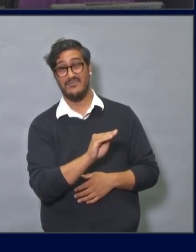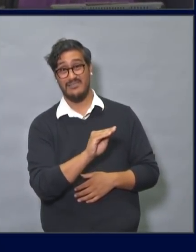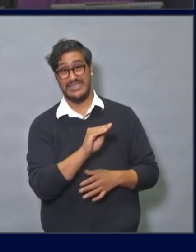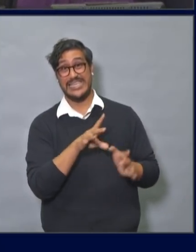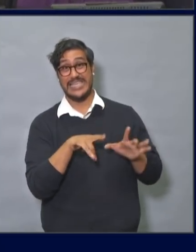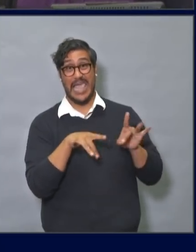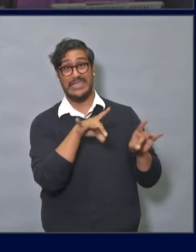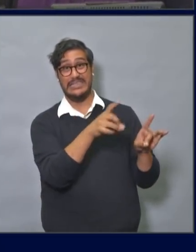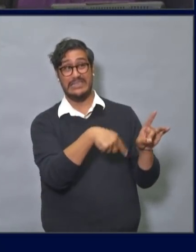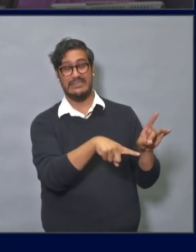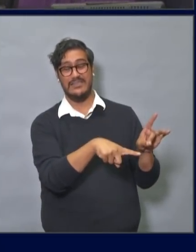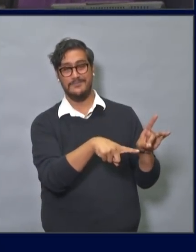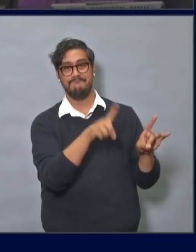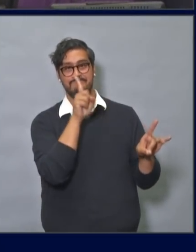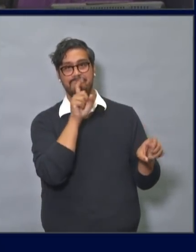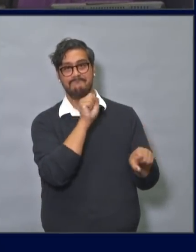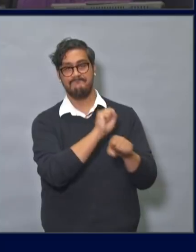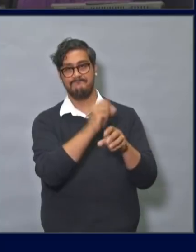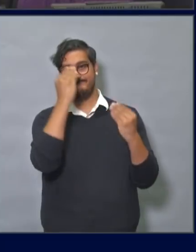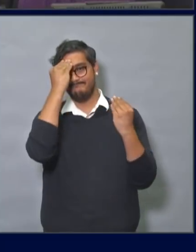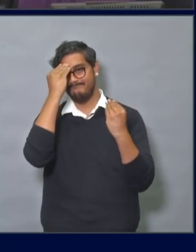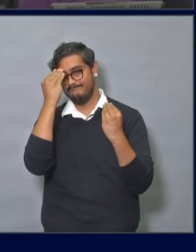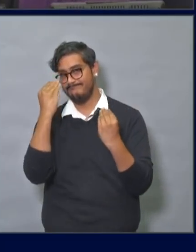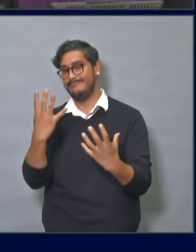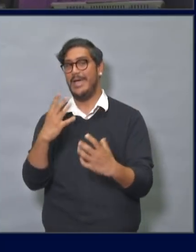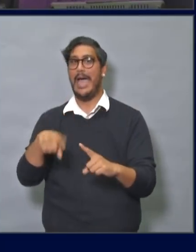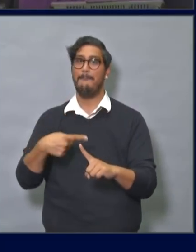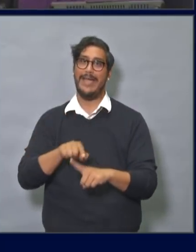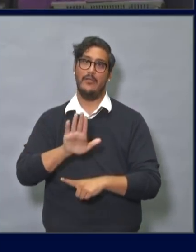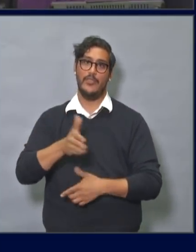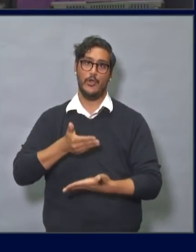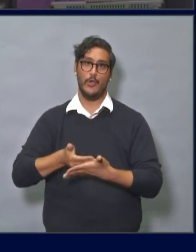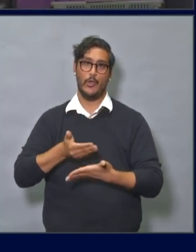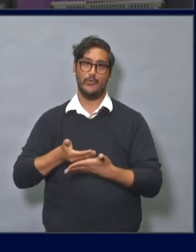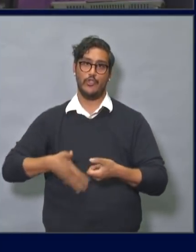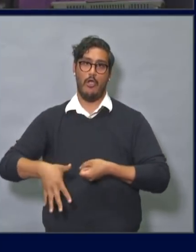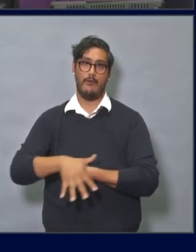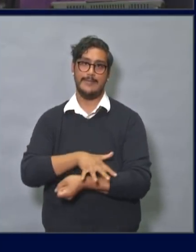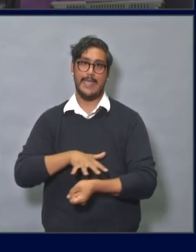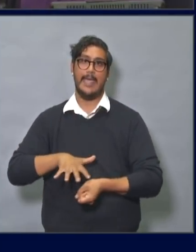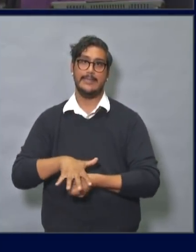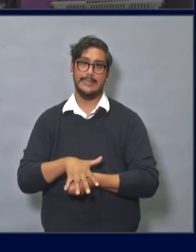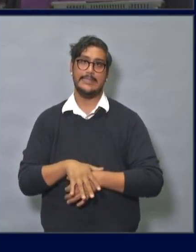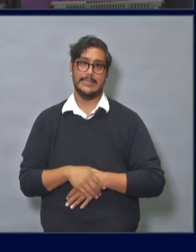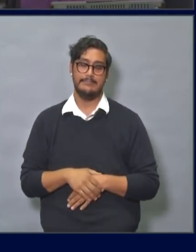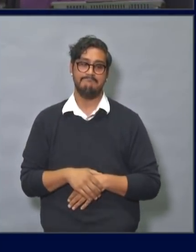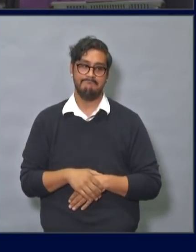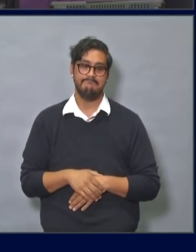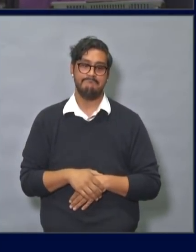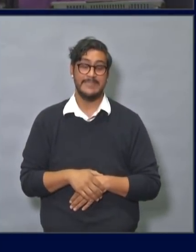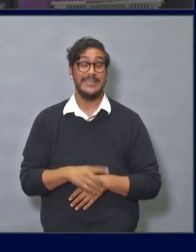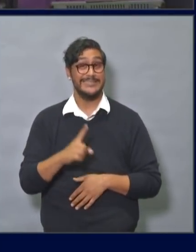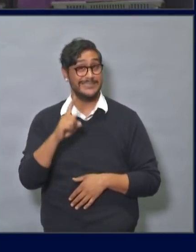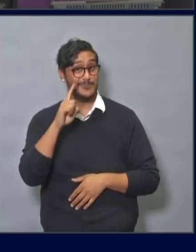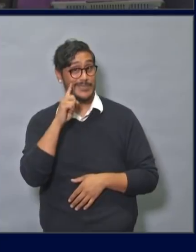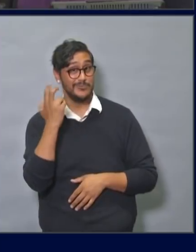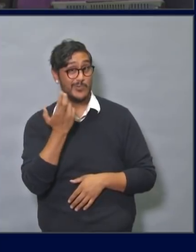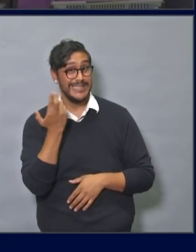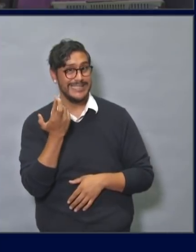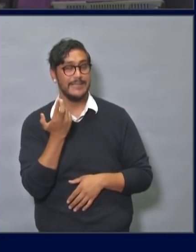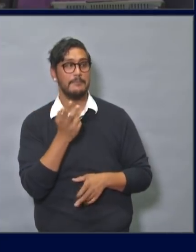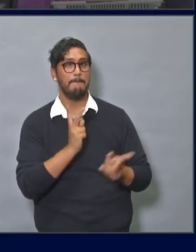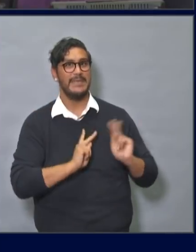casos brindan información sobre sus contactos cercanos. Creemos que esto significa que las personas